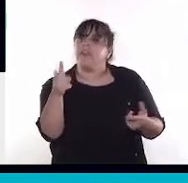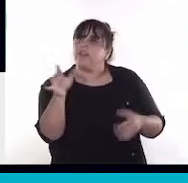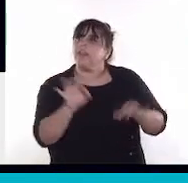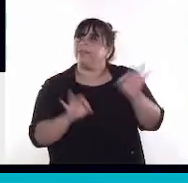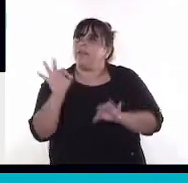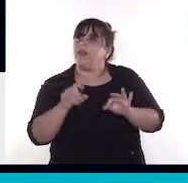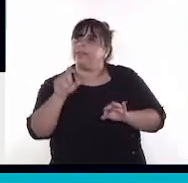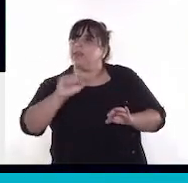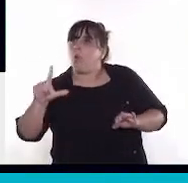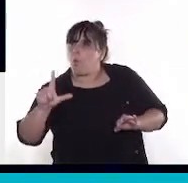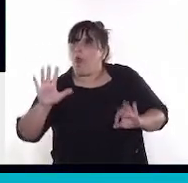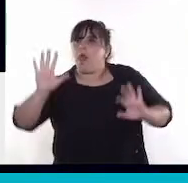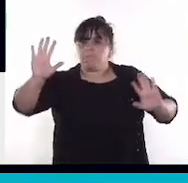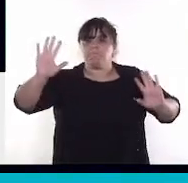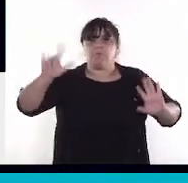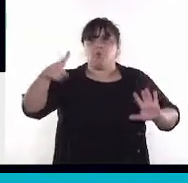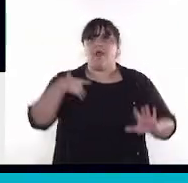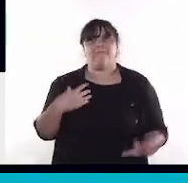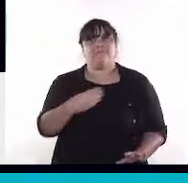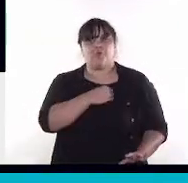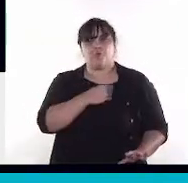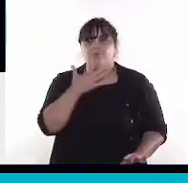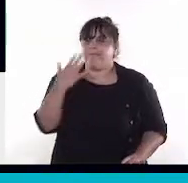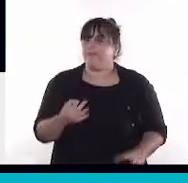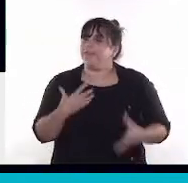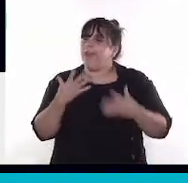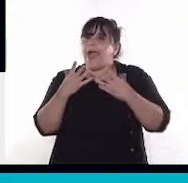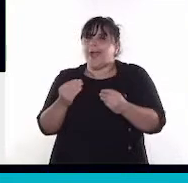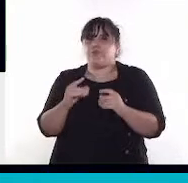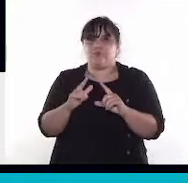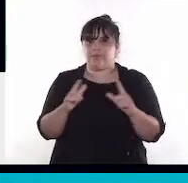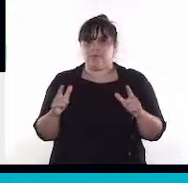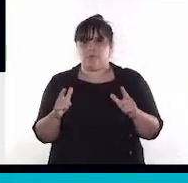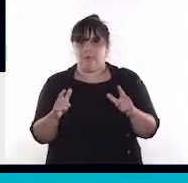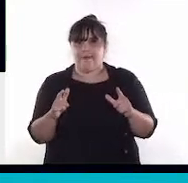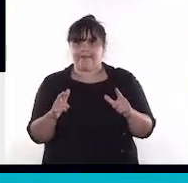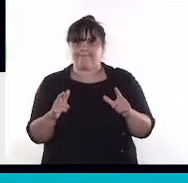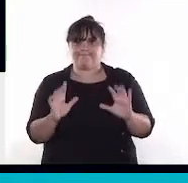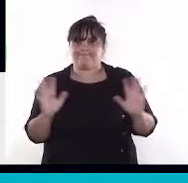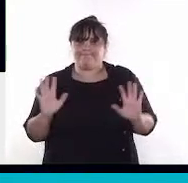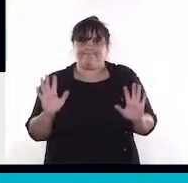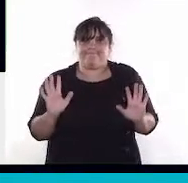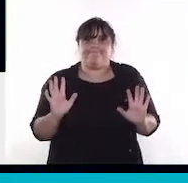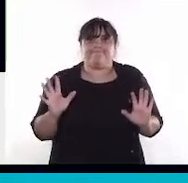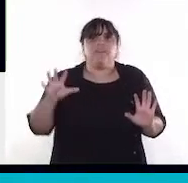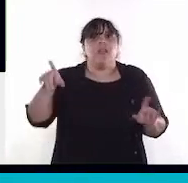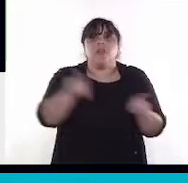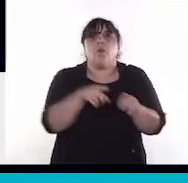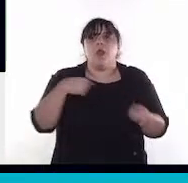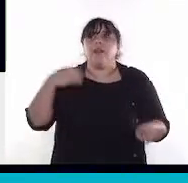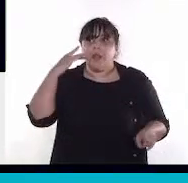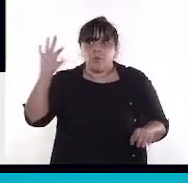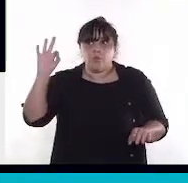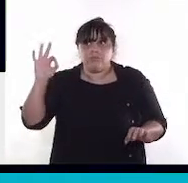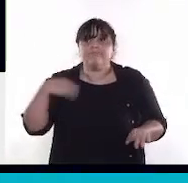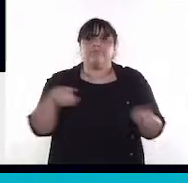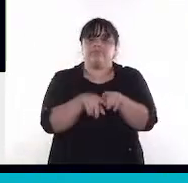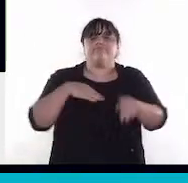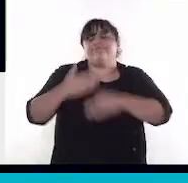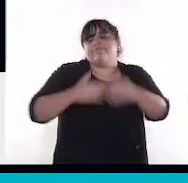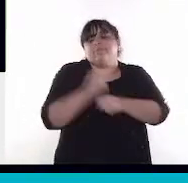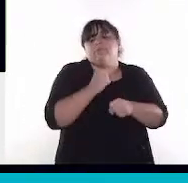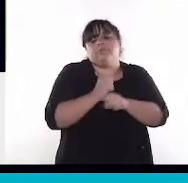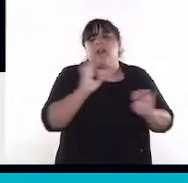esos discursos, porque no hay una voluntad de ayuda real, y ponernos a trabajar. Ponernos a